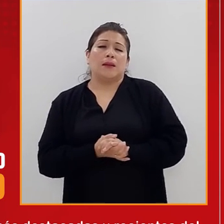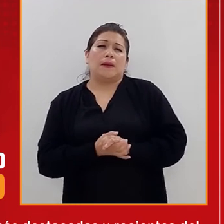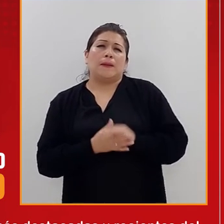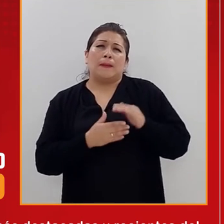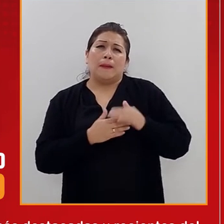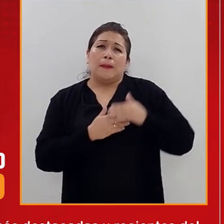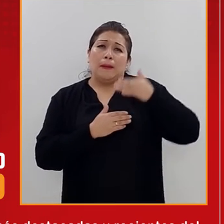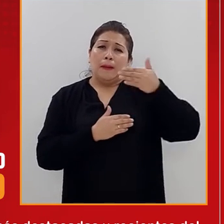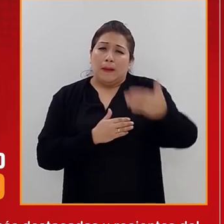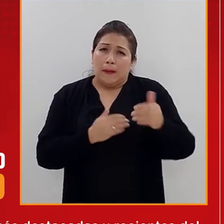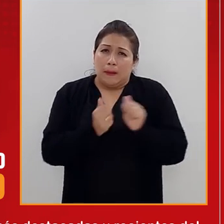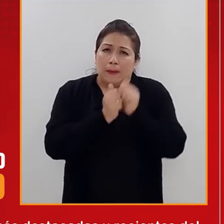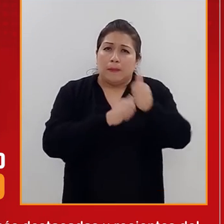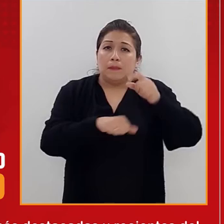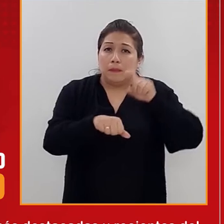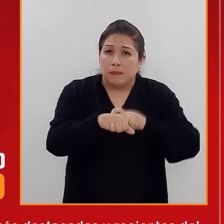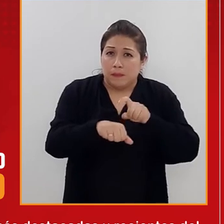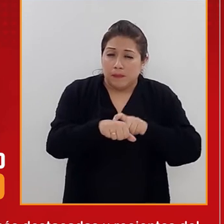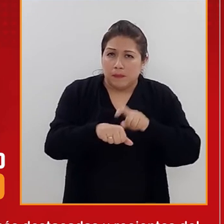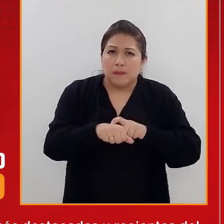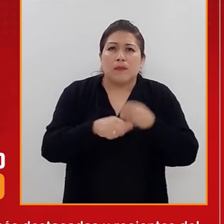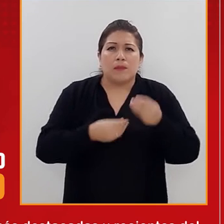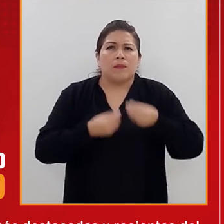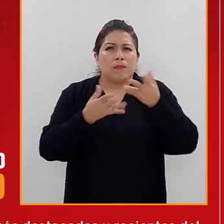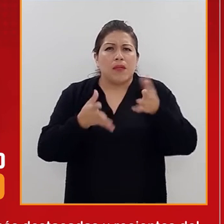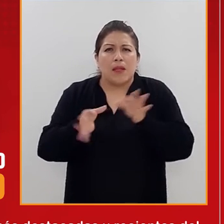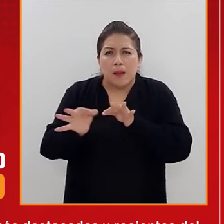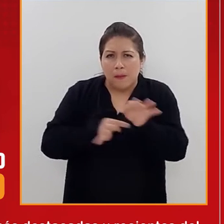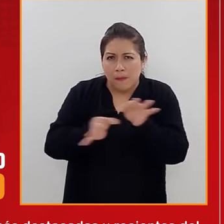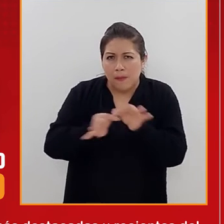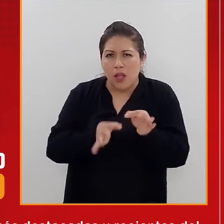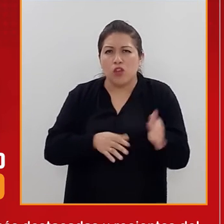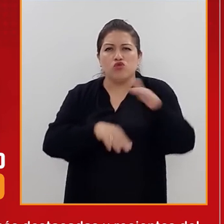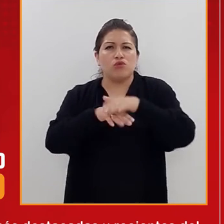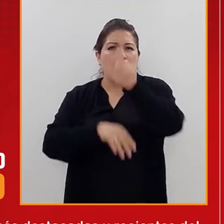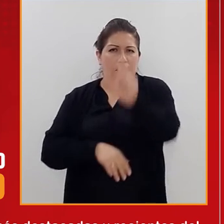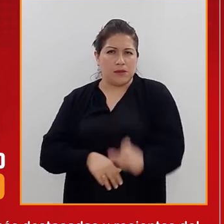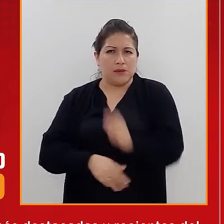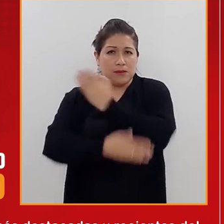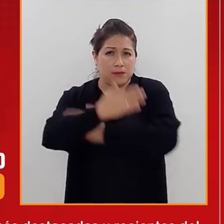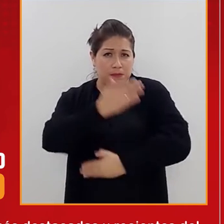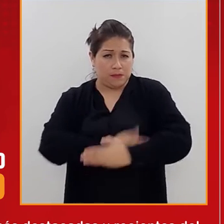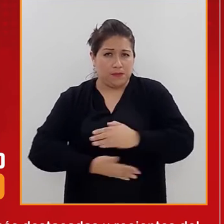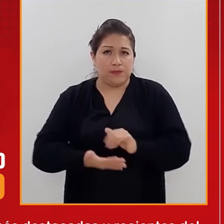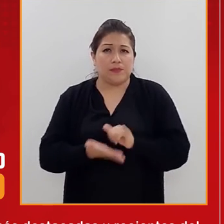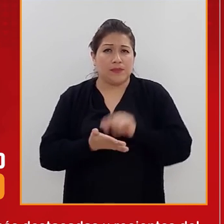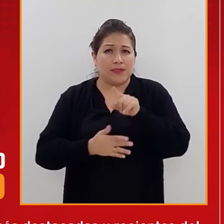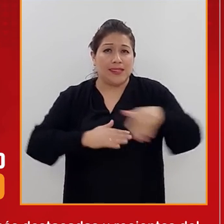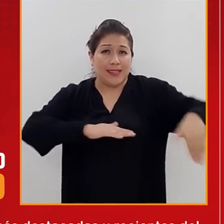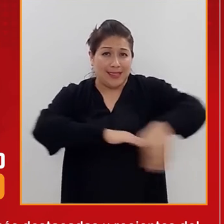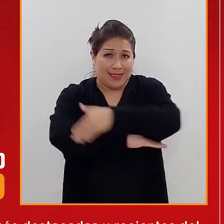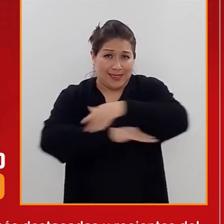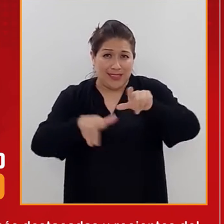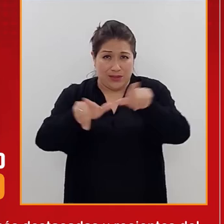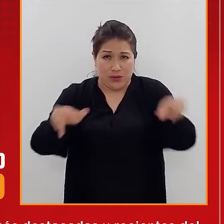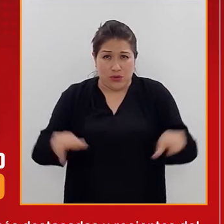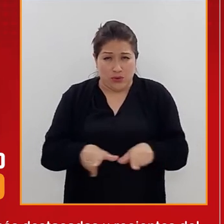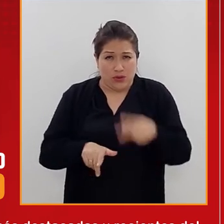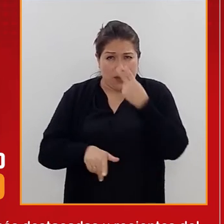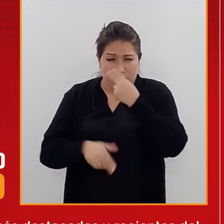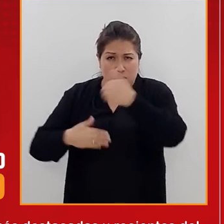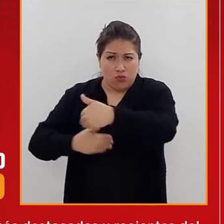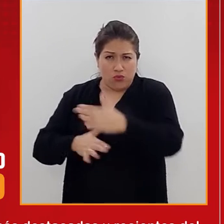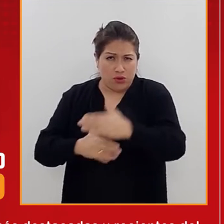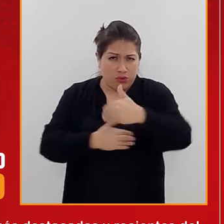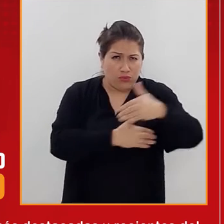Ayala, 1987, brinda una descripción sobre las personas con discapacidad. En esta calle